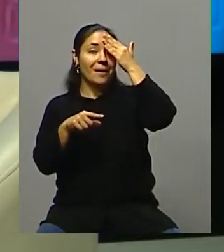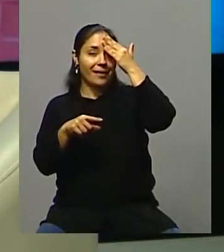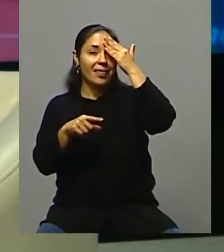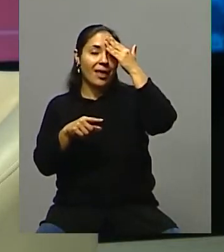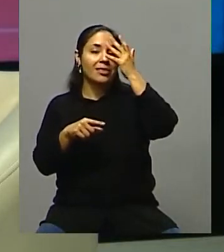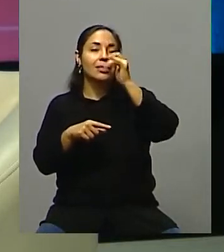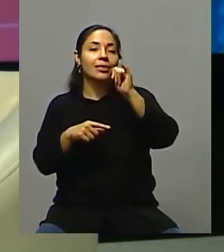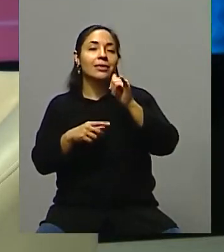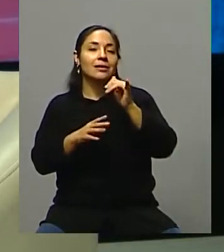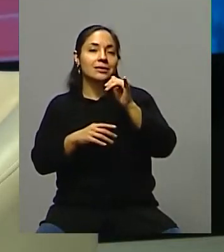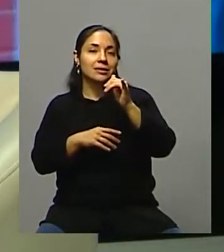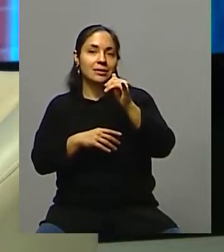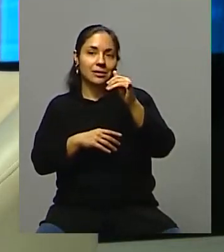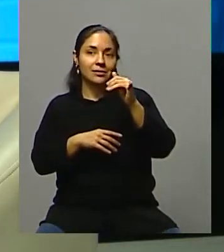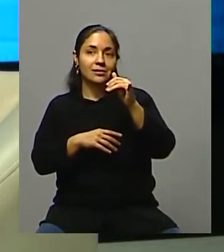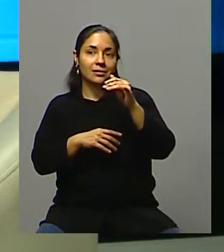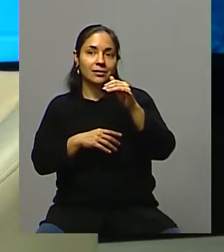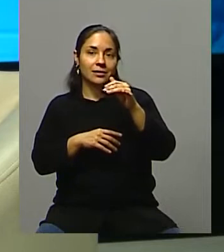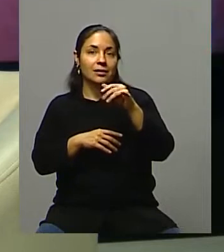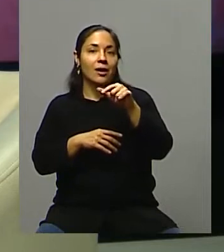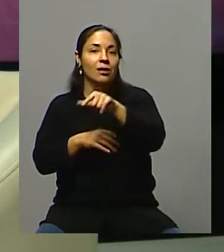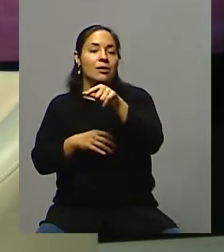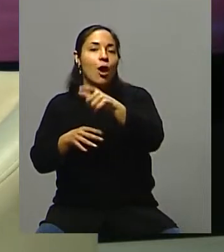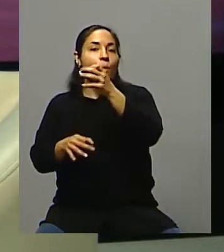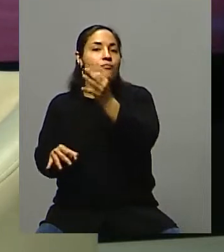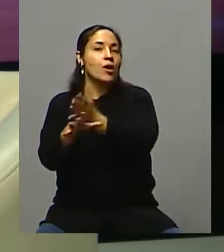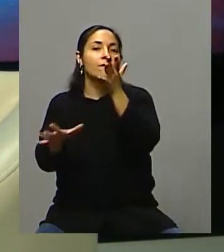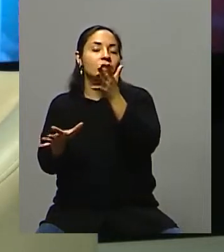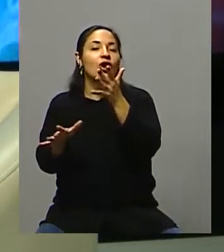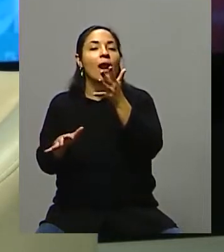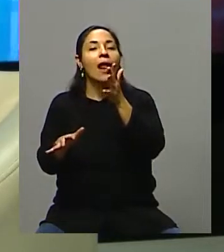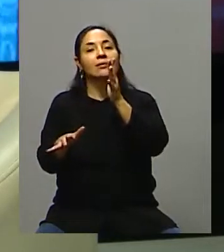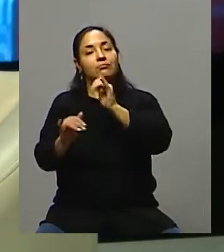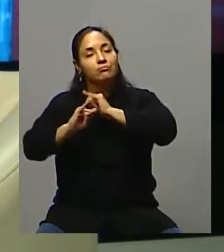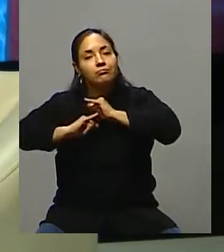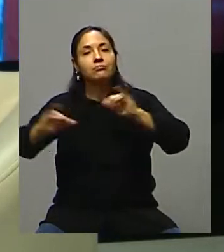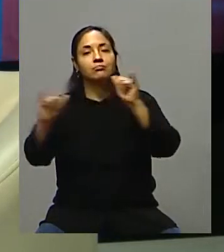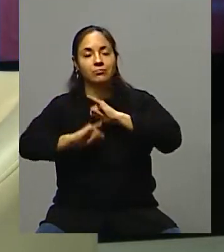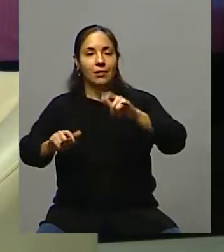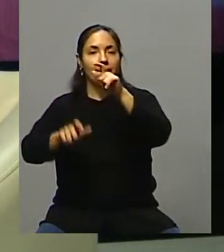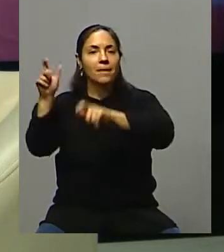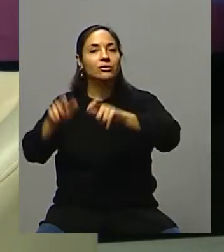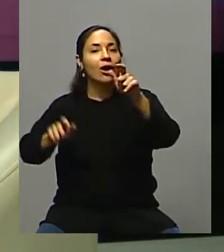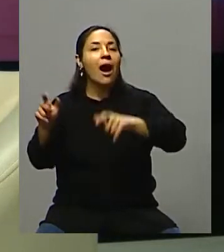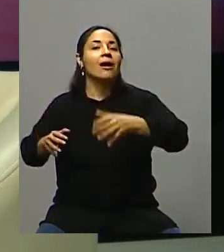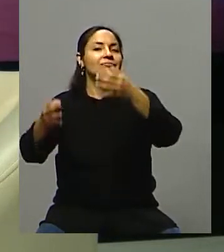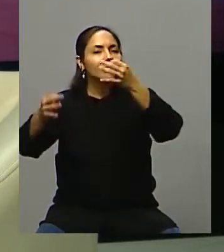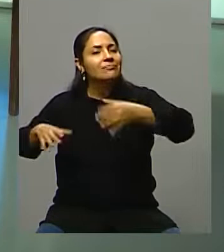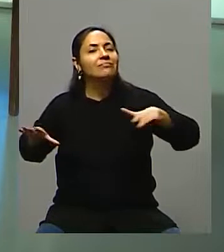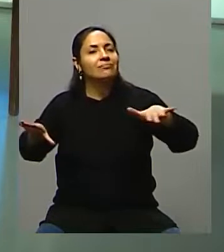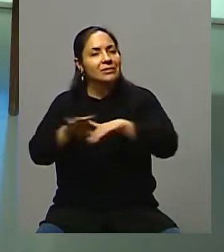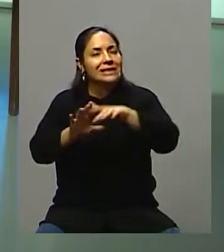la cual vamos a esperar a que los expertos también opinen, ¿sí? Expertos sí me refiero a personas que realmente están en el tema,